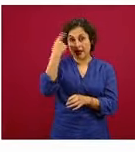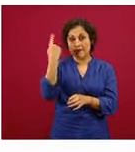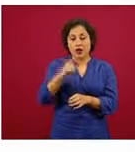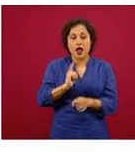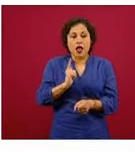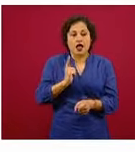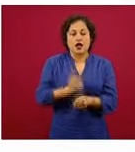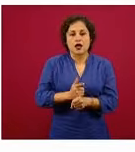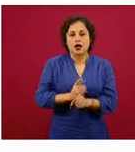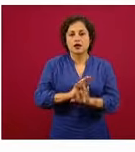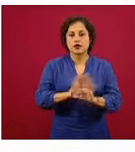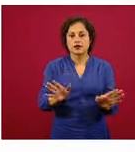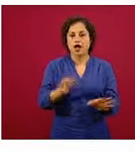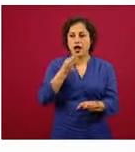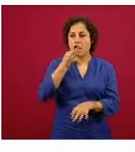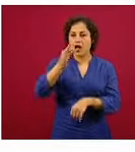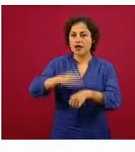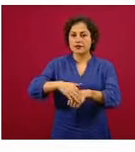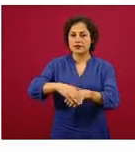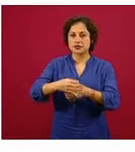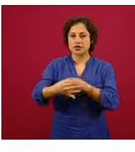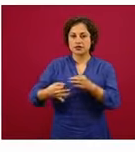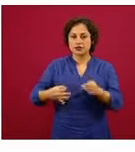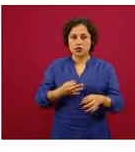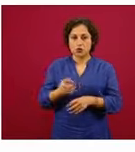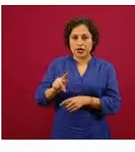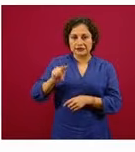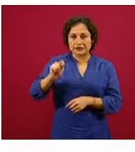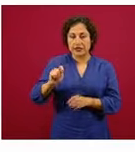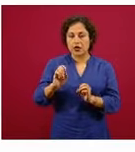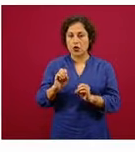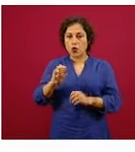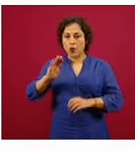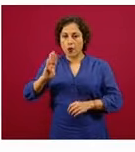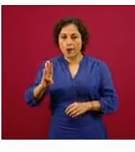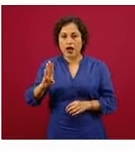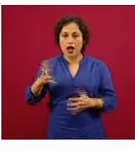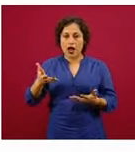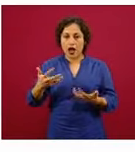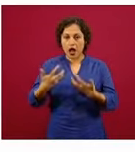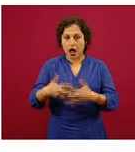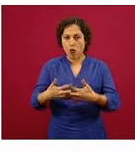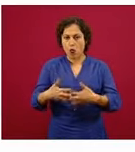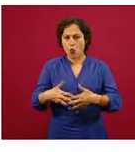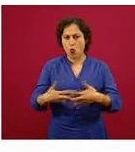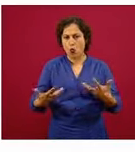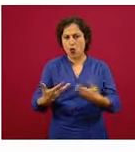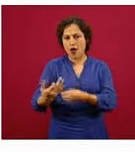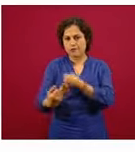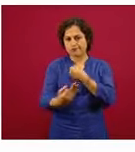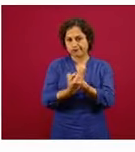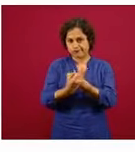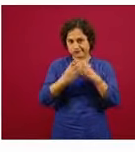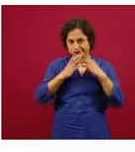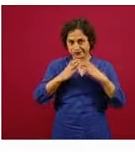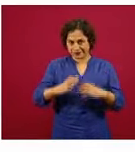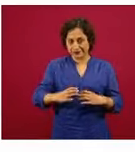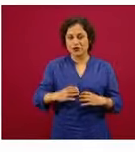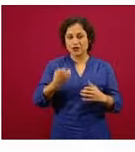y mandan a las células T o a las B o en colaboración a producción, generación de